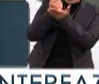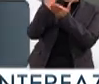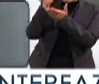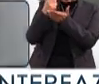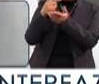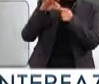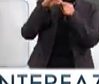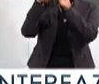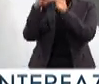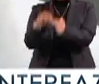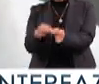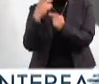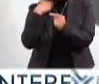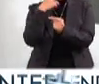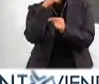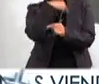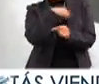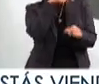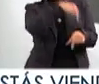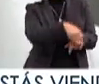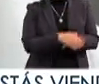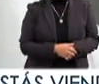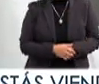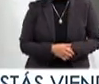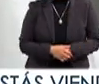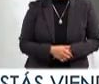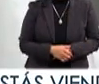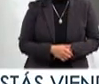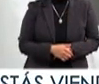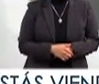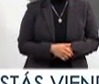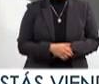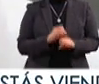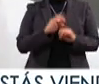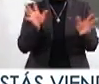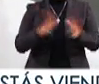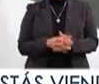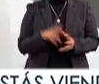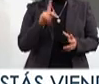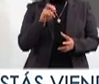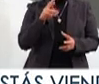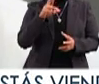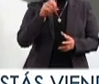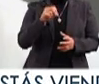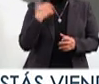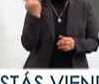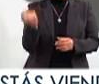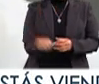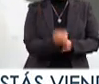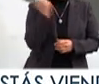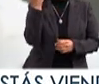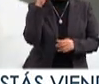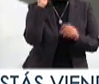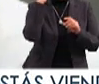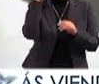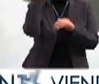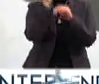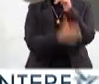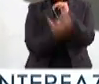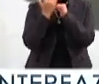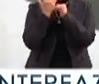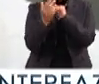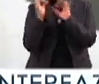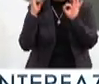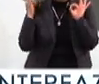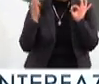norte para aplicar y para responder a las necesidades de la gente claro Pedro pues muchísimo éxito que concluyas con